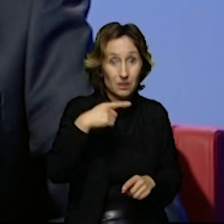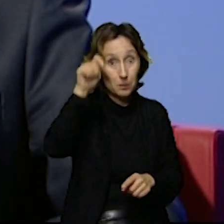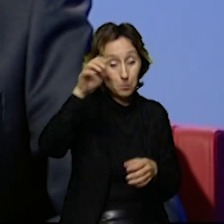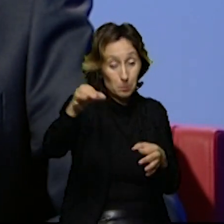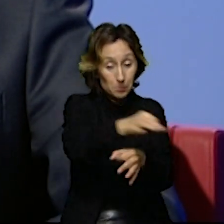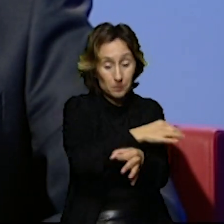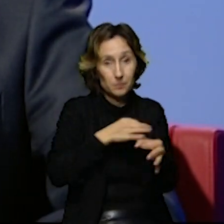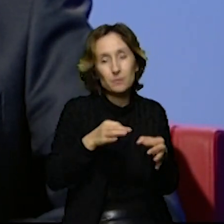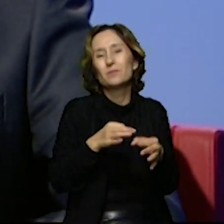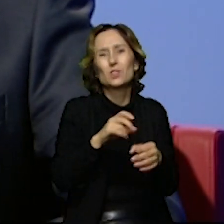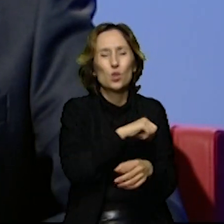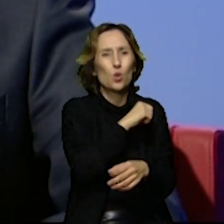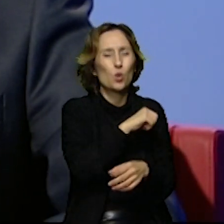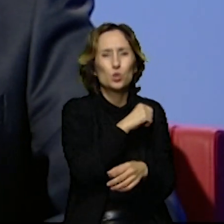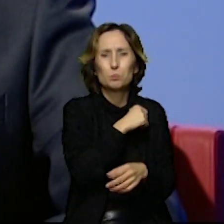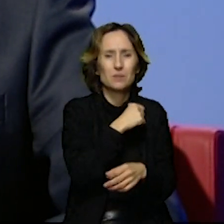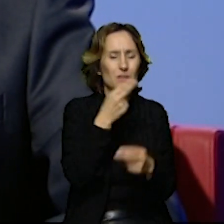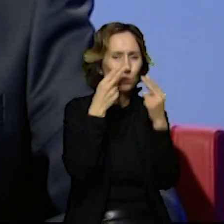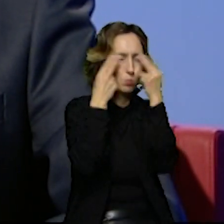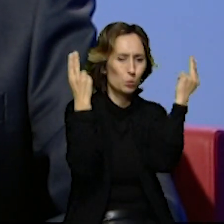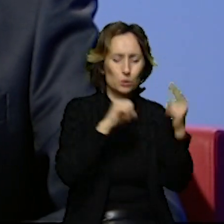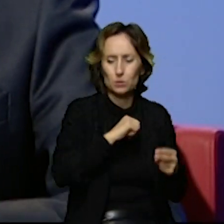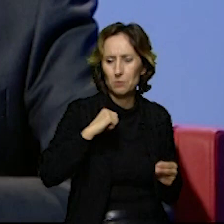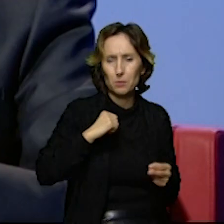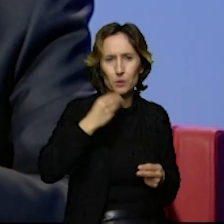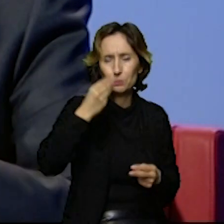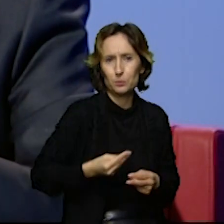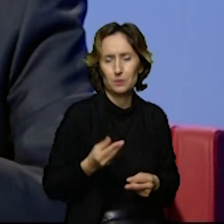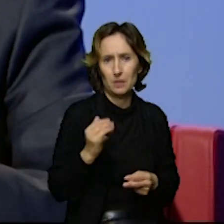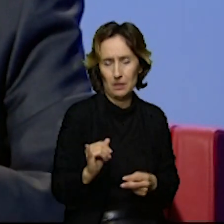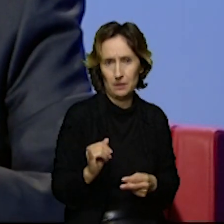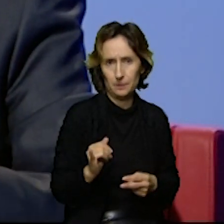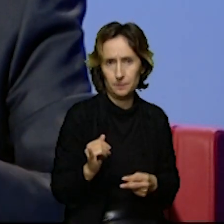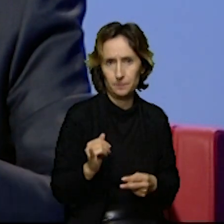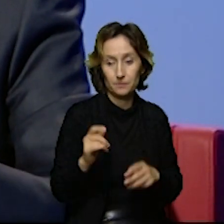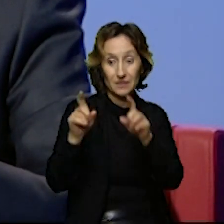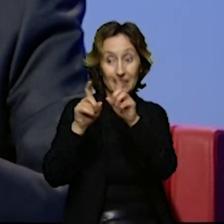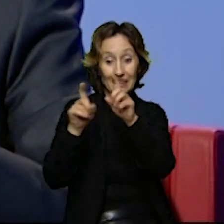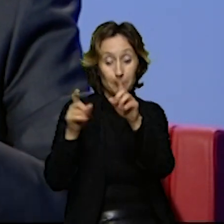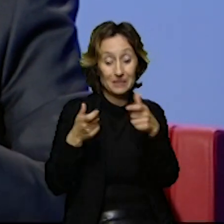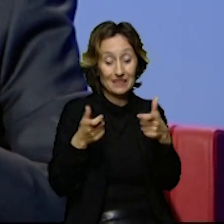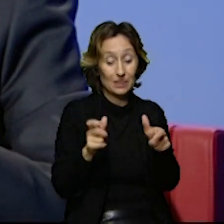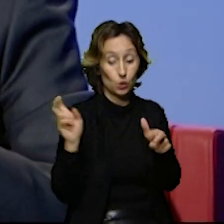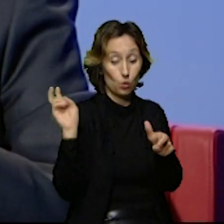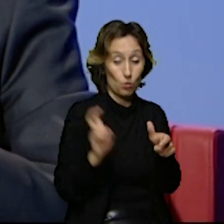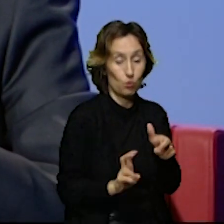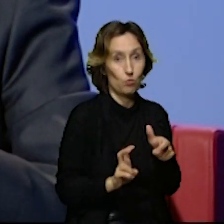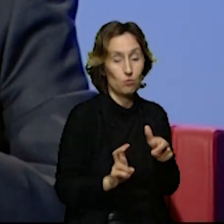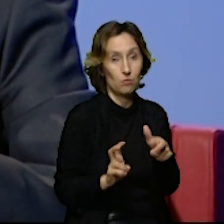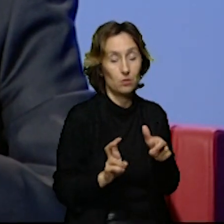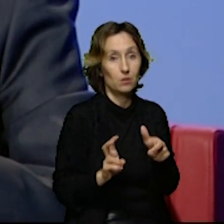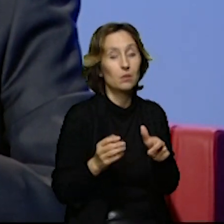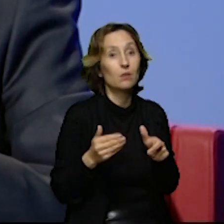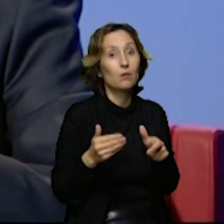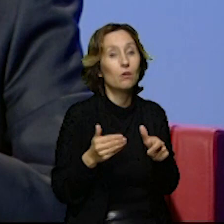tenemos unos magníficos hospitales públicos y privados, y por tanto la posibilidad de que vengan empresas de ese sector, que en el futuro van a ser